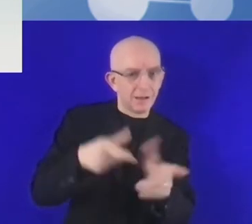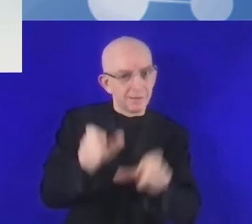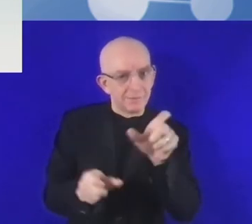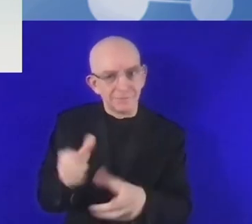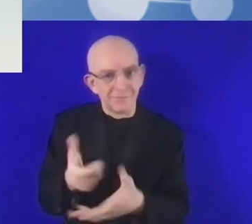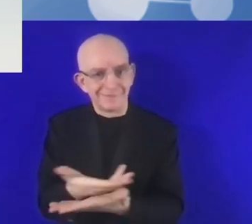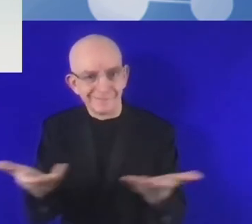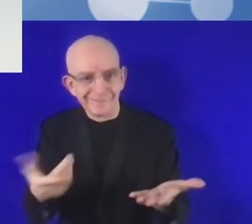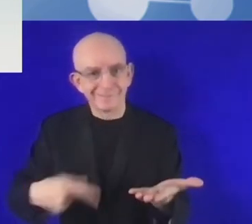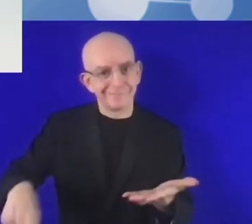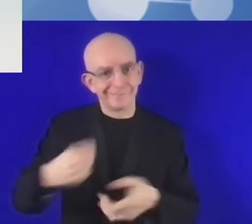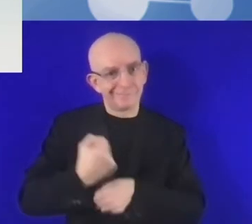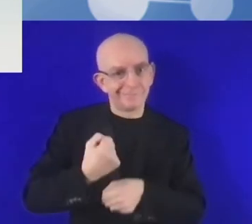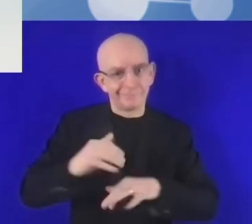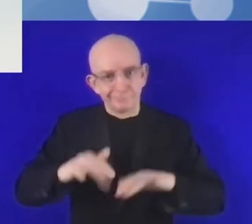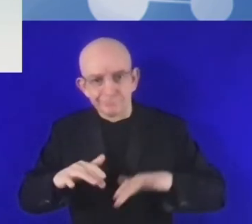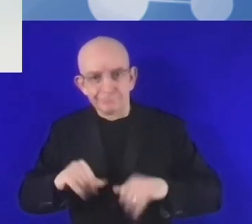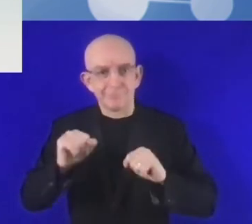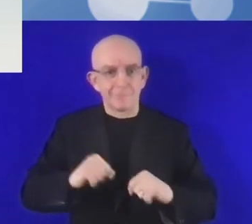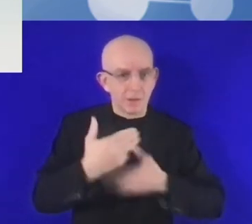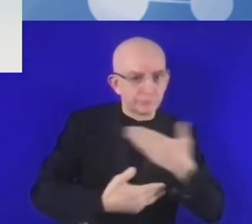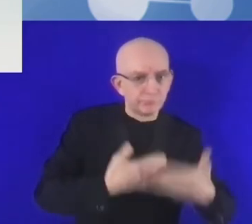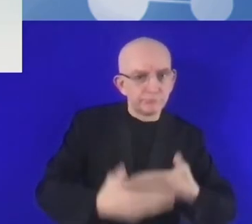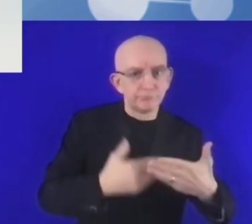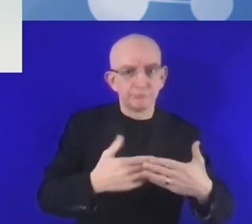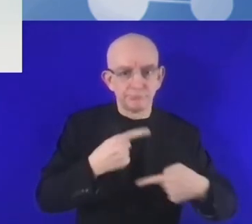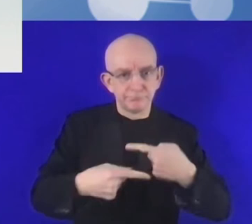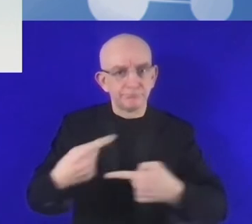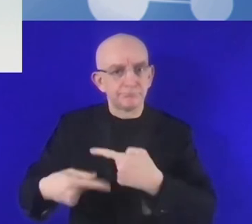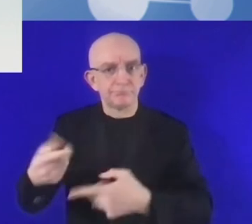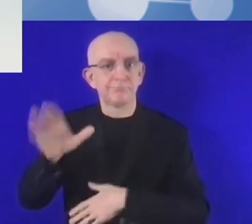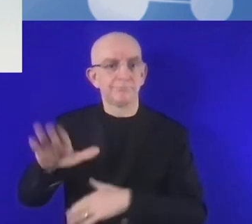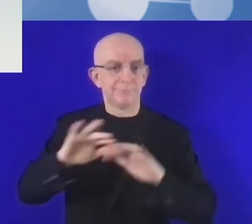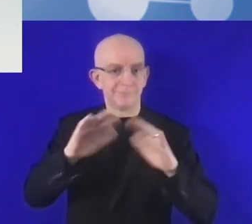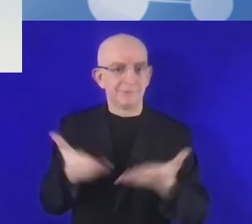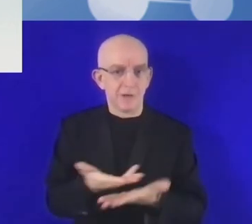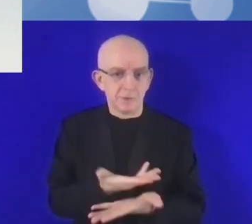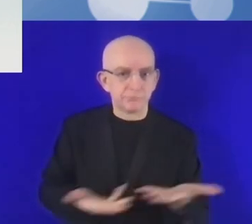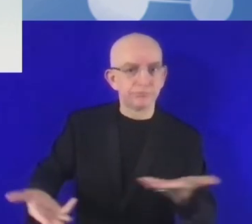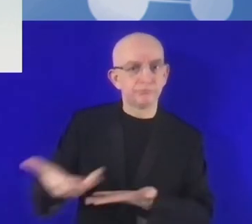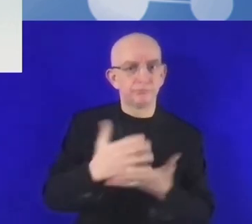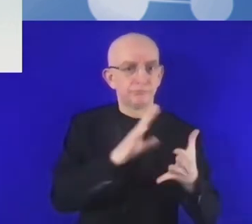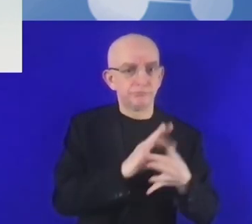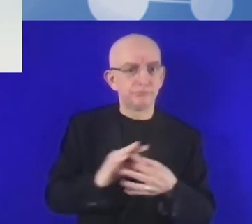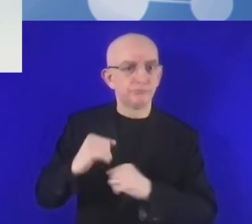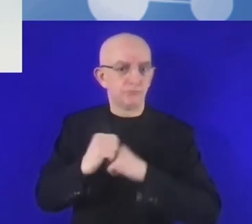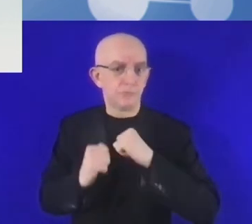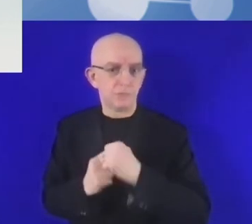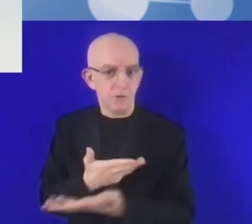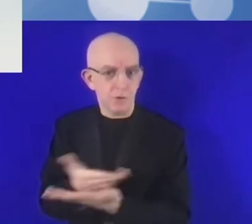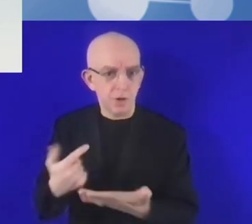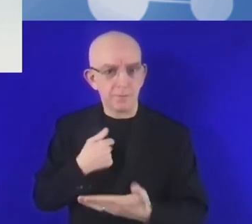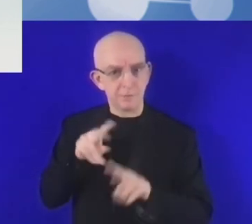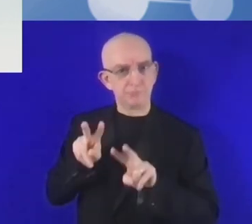antes. Esto ha sido posible gracias a los esfuerzos de la comunidad técnica, todos aquellos que son responsables por la gestión de